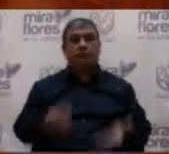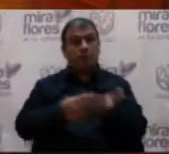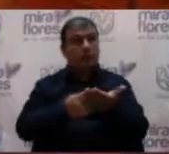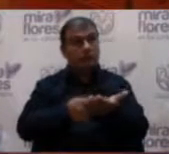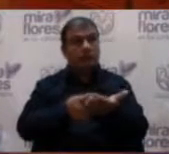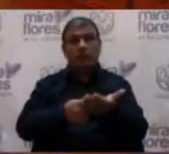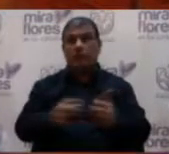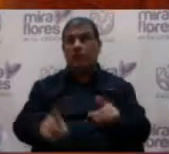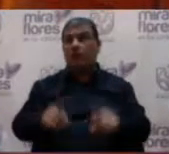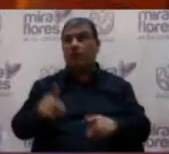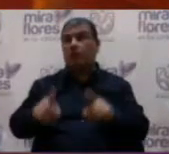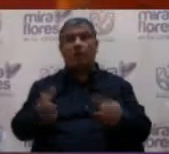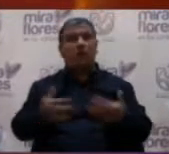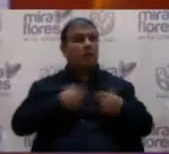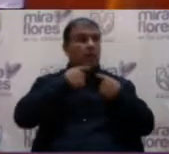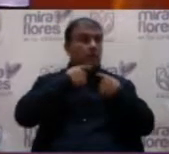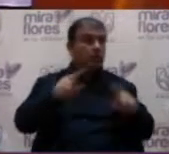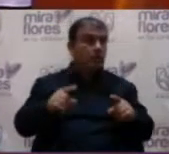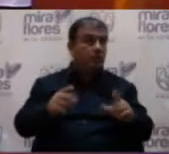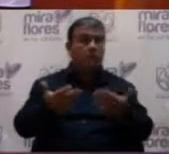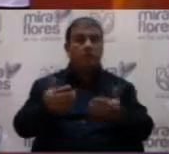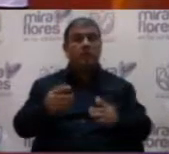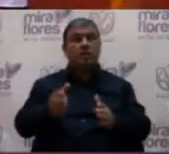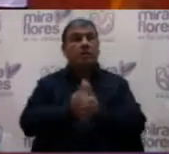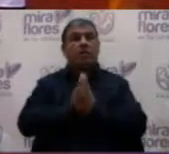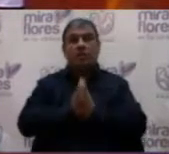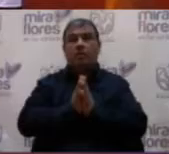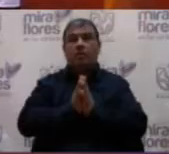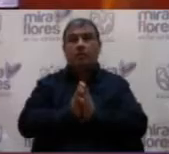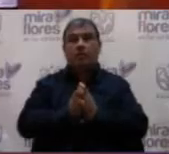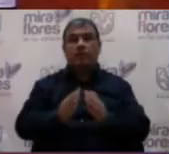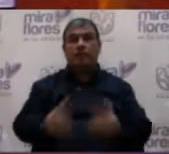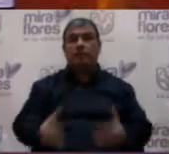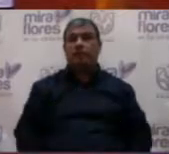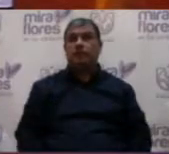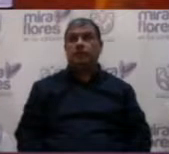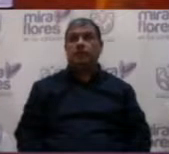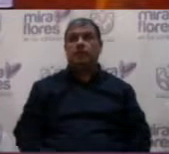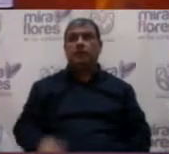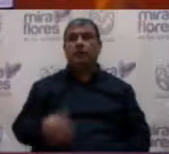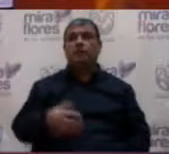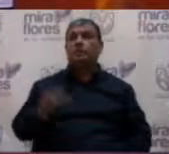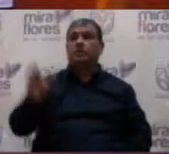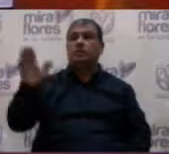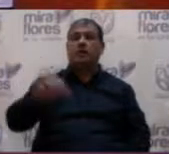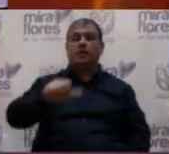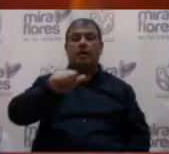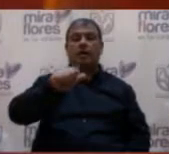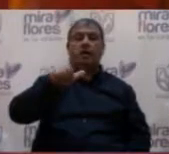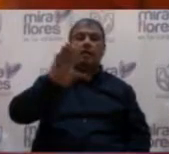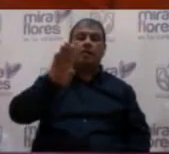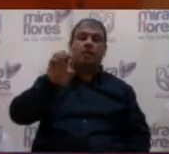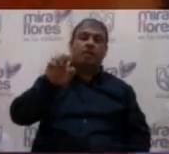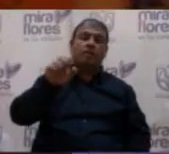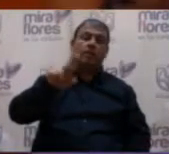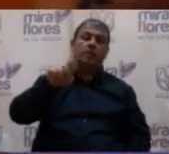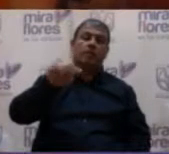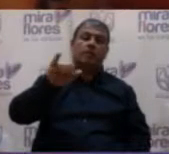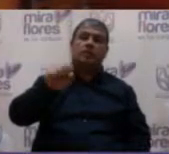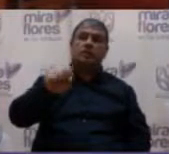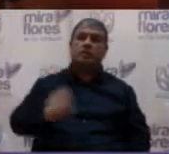debate. Si alguien tiene algo que mencionar con relación a este pedido. Si no hay, sí, señor de Albertis.